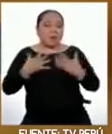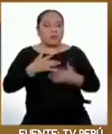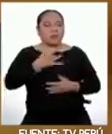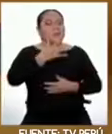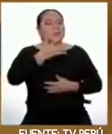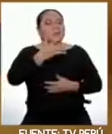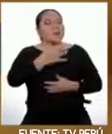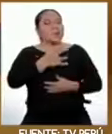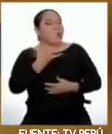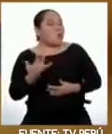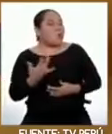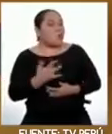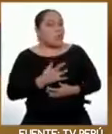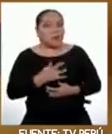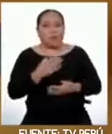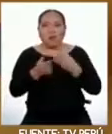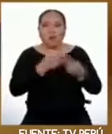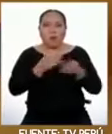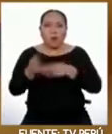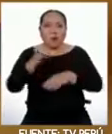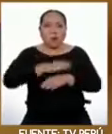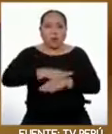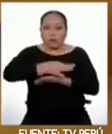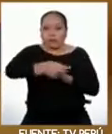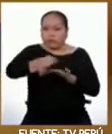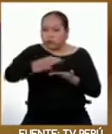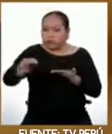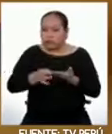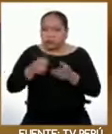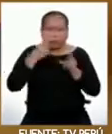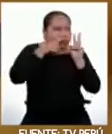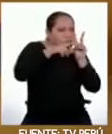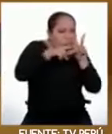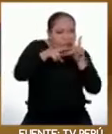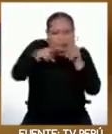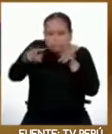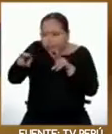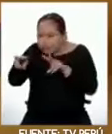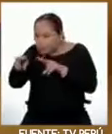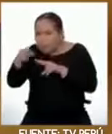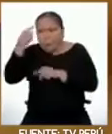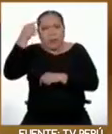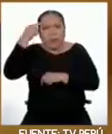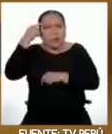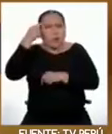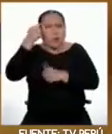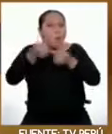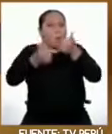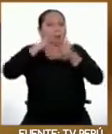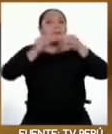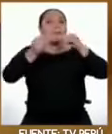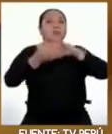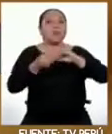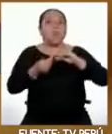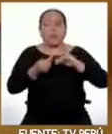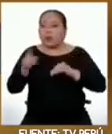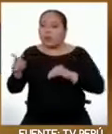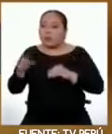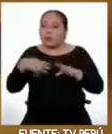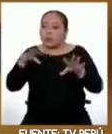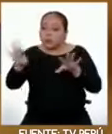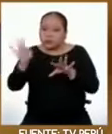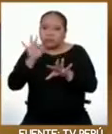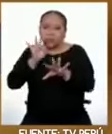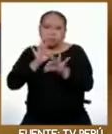inspirar. No importa en la región en la que estés, mira a tu alrededor y piensa, ¿qué historias te evocan las personas y